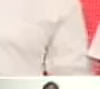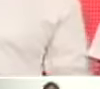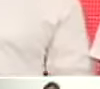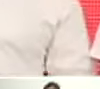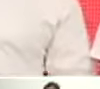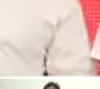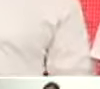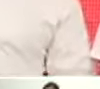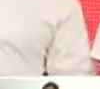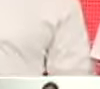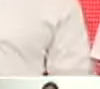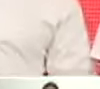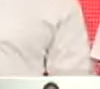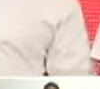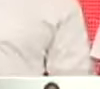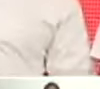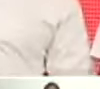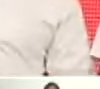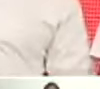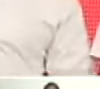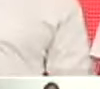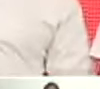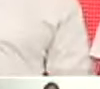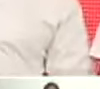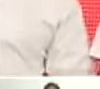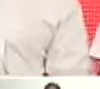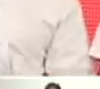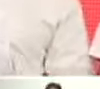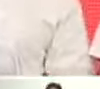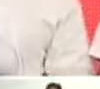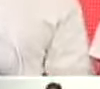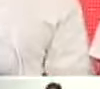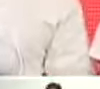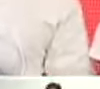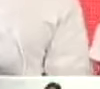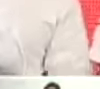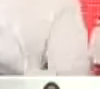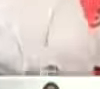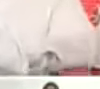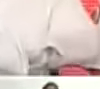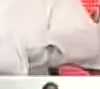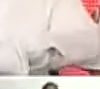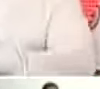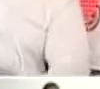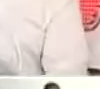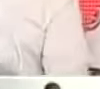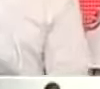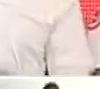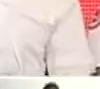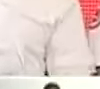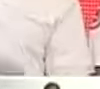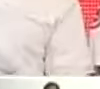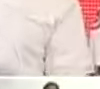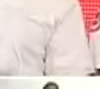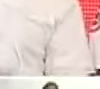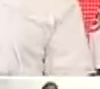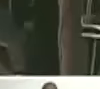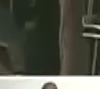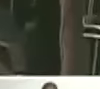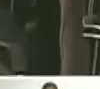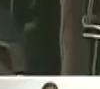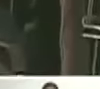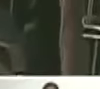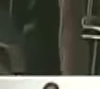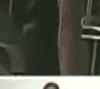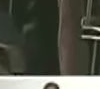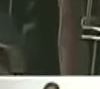CELAP: avanzar en fortalecer nuestra comunidad de estados latinoamericanos y caribeños como un gran objetivo